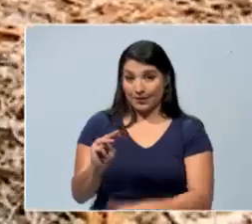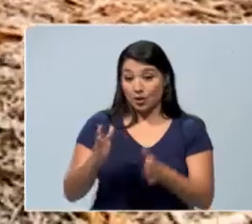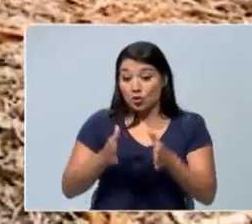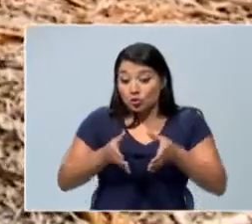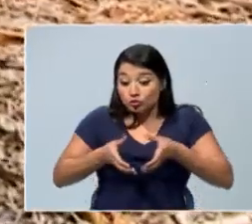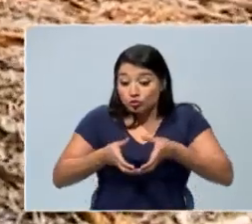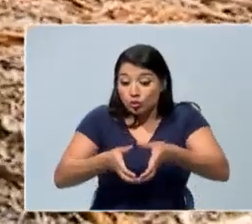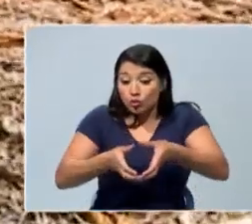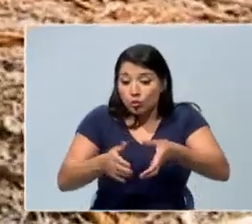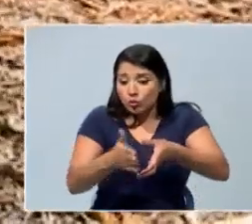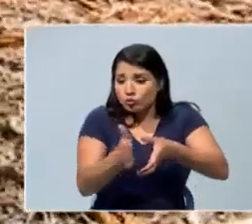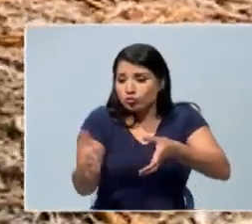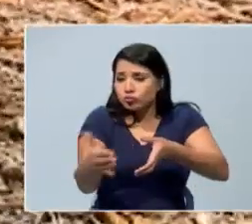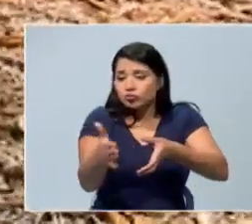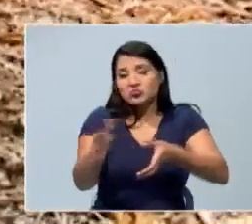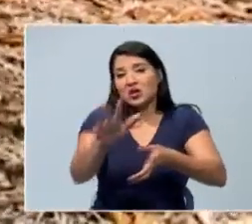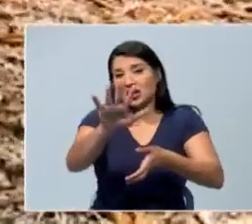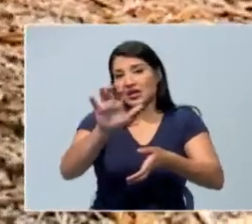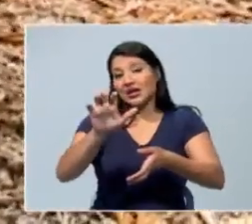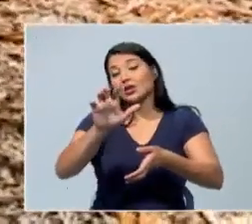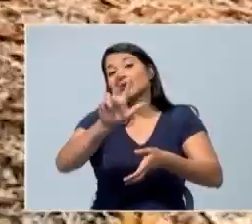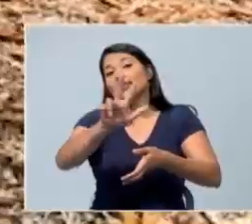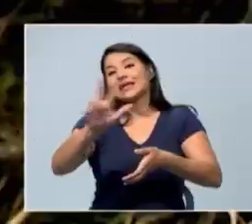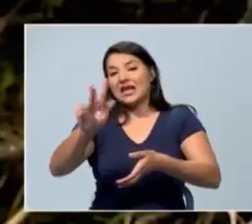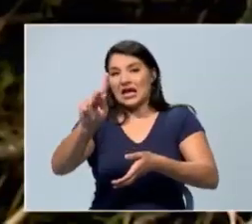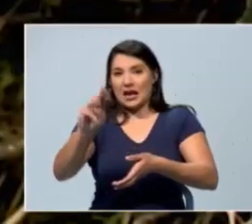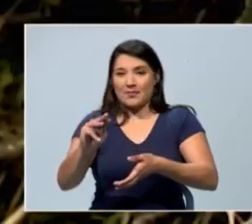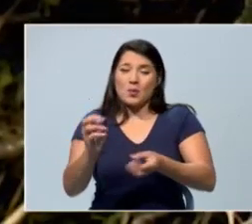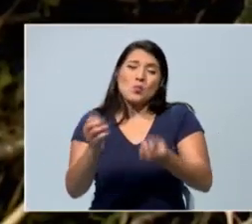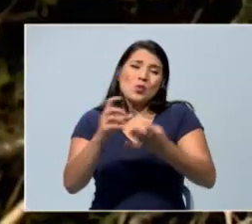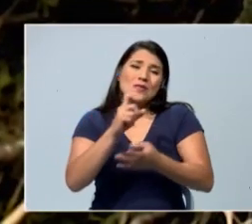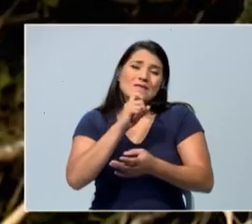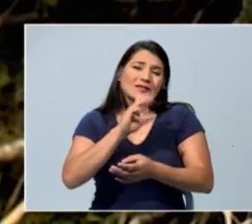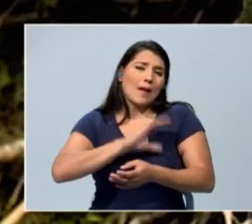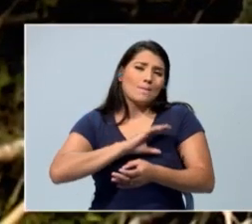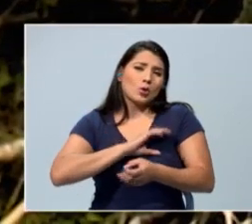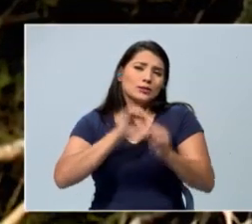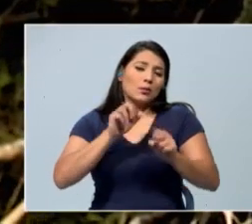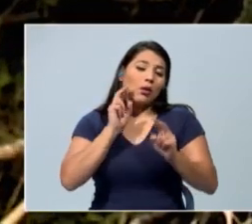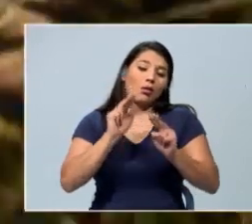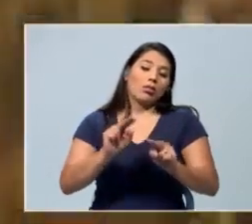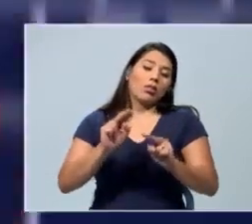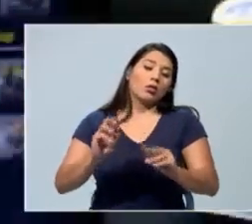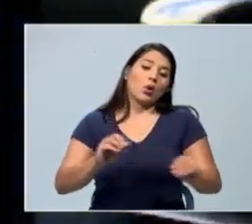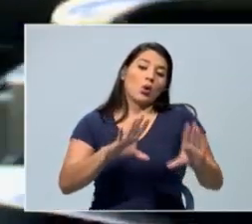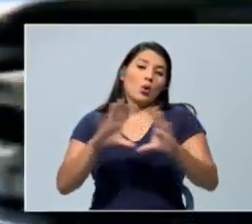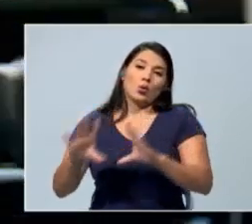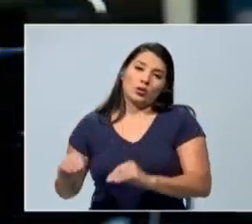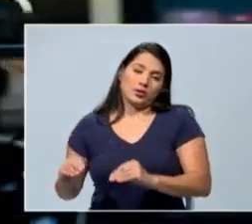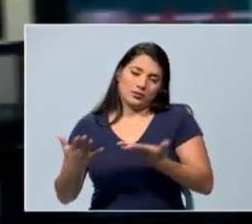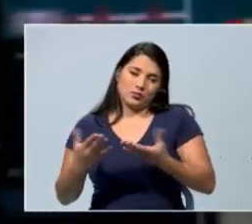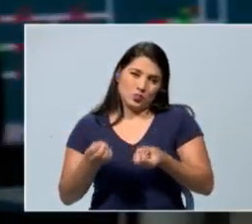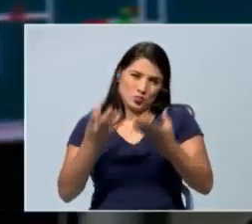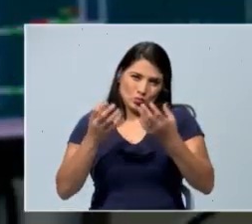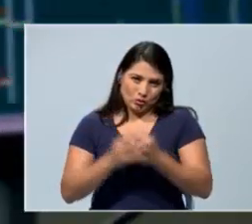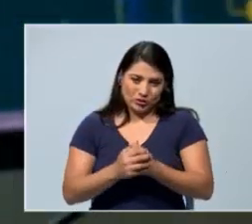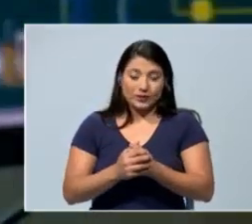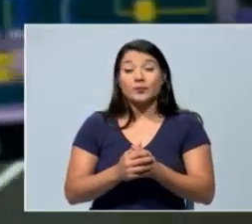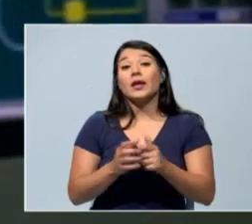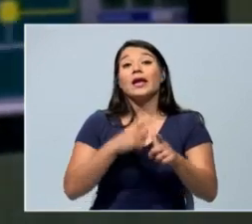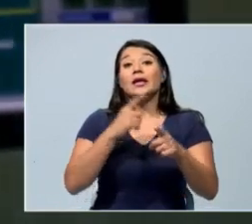hace sumamente difícil que Recope y la policía puedan mantener la vigilancia durante las 24 horas del día. La refinadora ideó